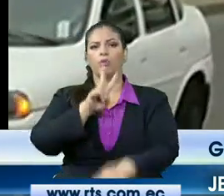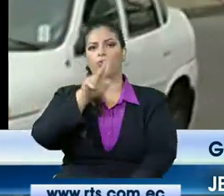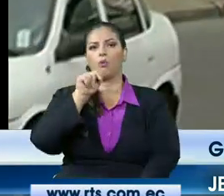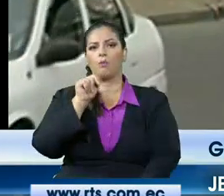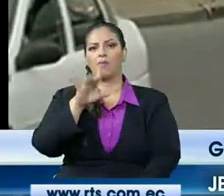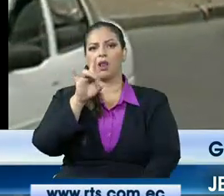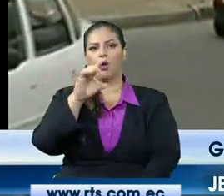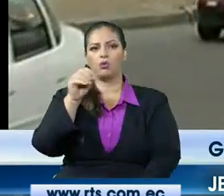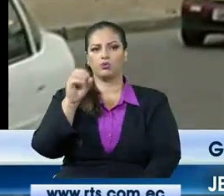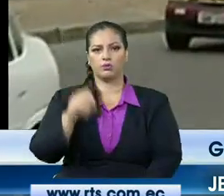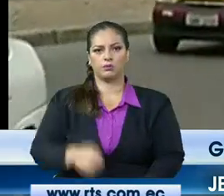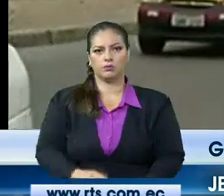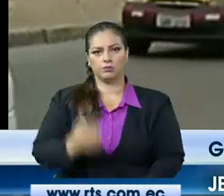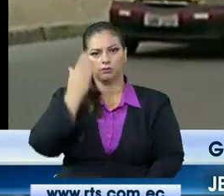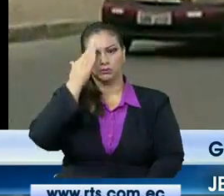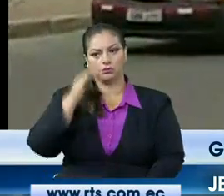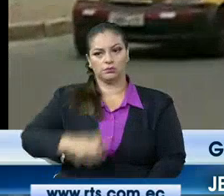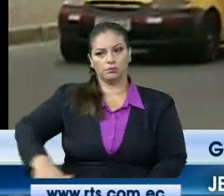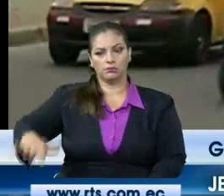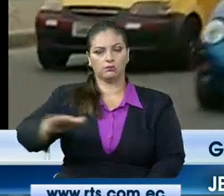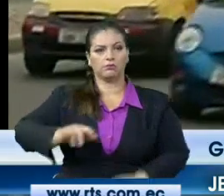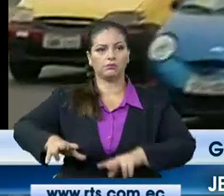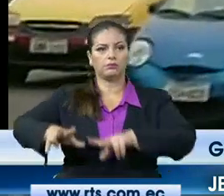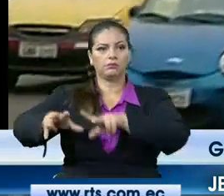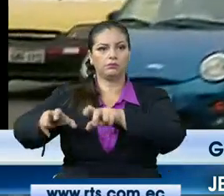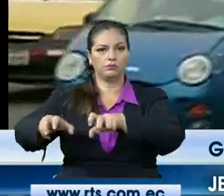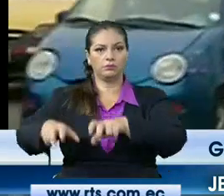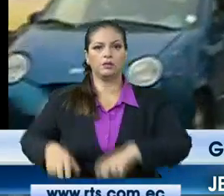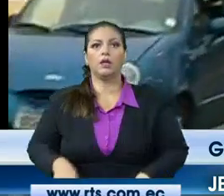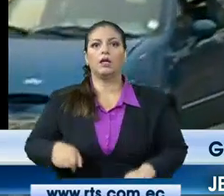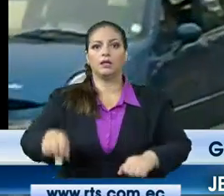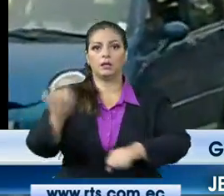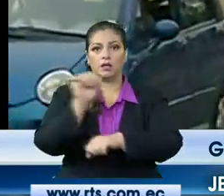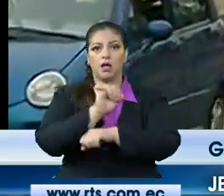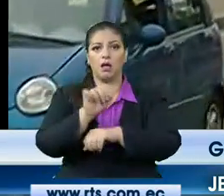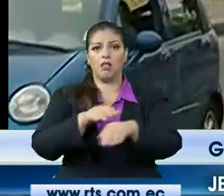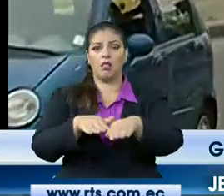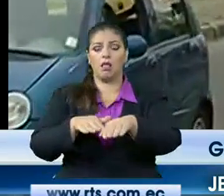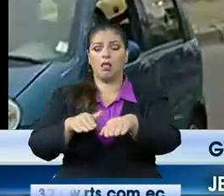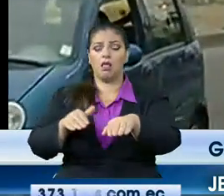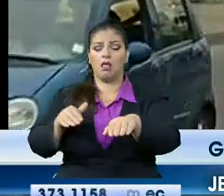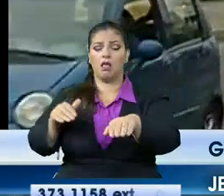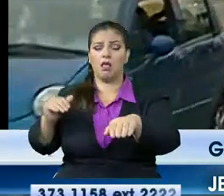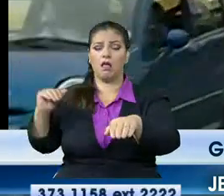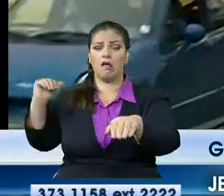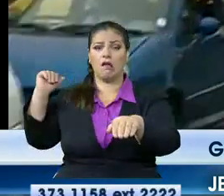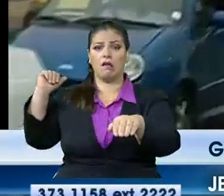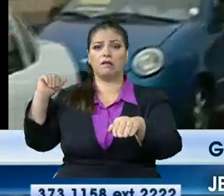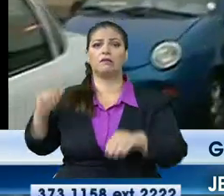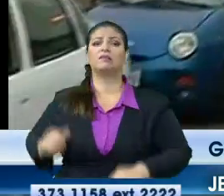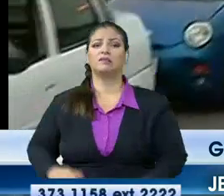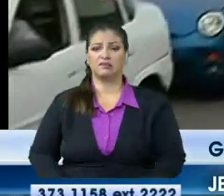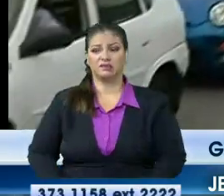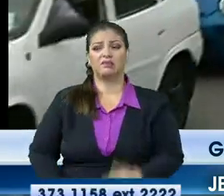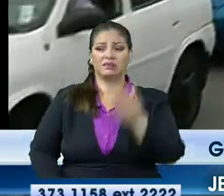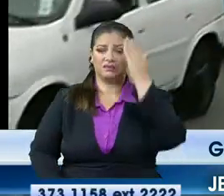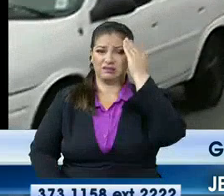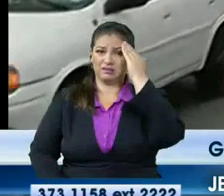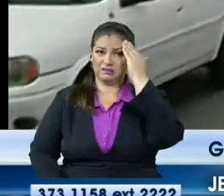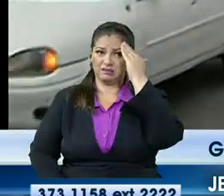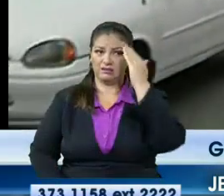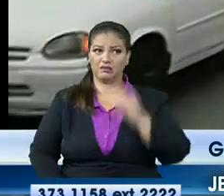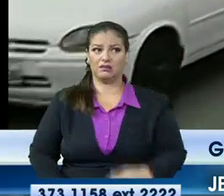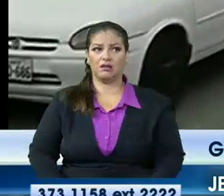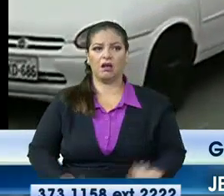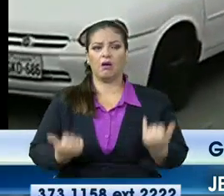Cóndor. Y eso generaba que se formen colas de vehículos. Nosotros lo que hacemos es mejorar el sector. O sea, no estamos